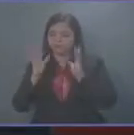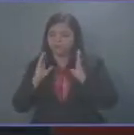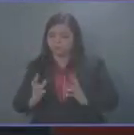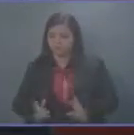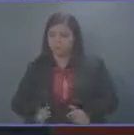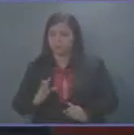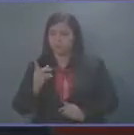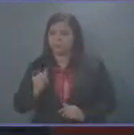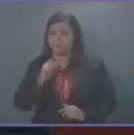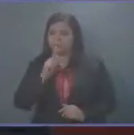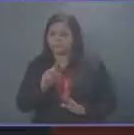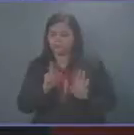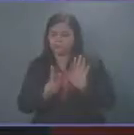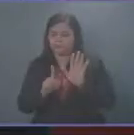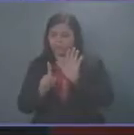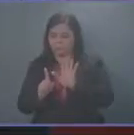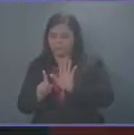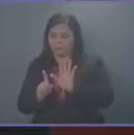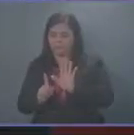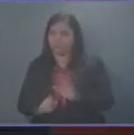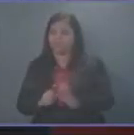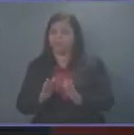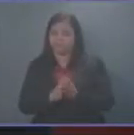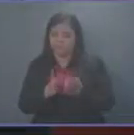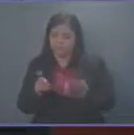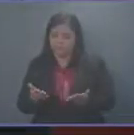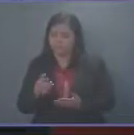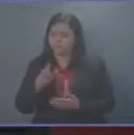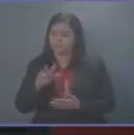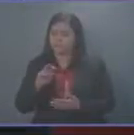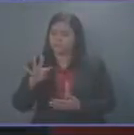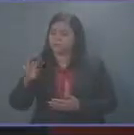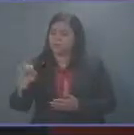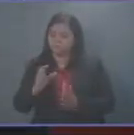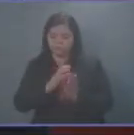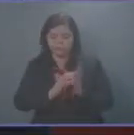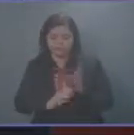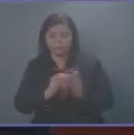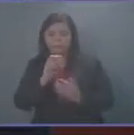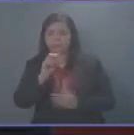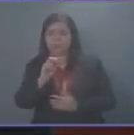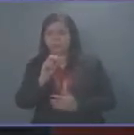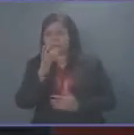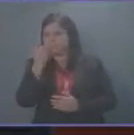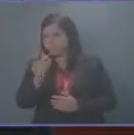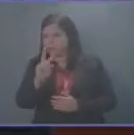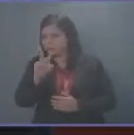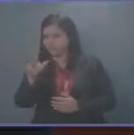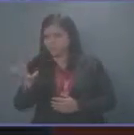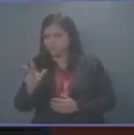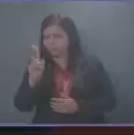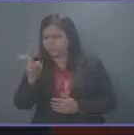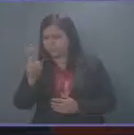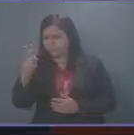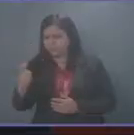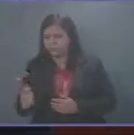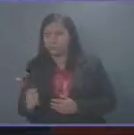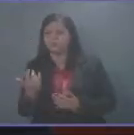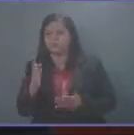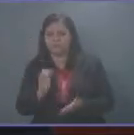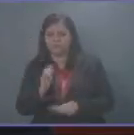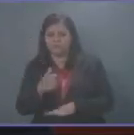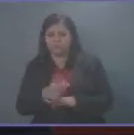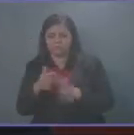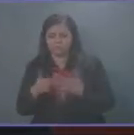número 176, tomo 340 del 23 del mismo mes y año, se emitió la Ley de Zonas